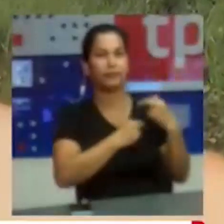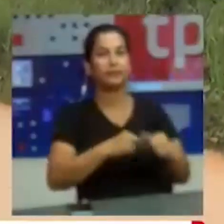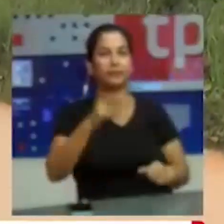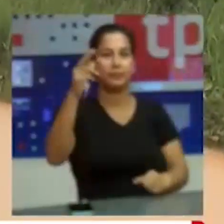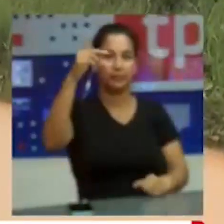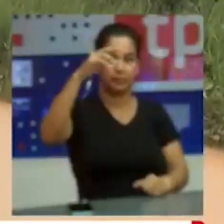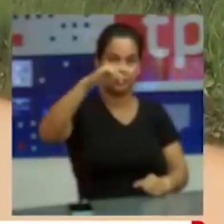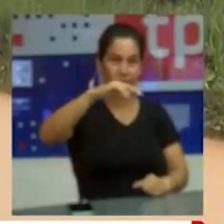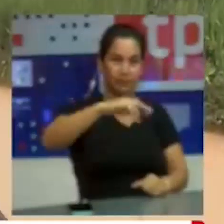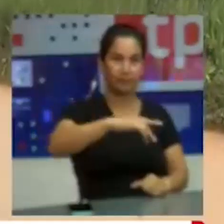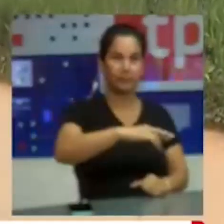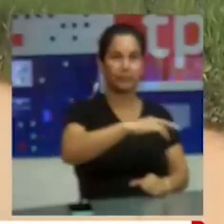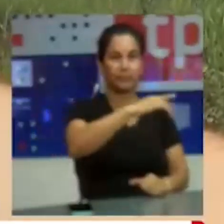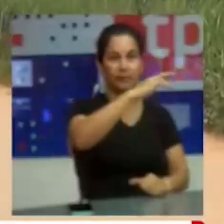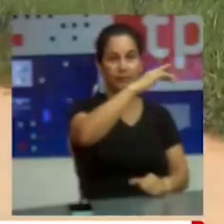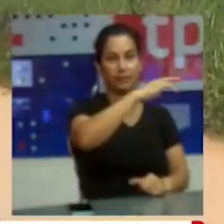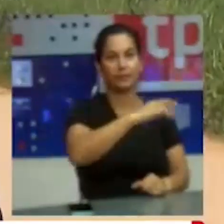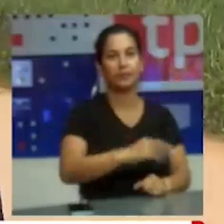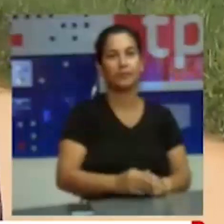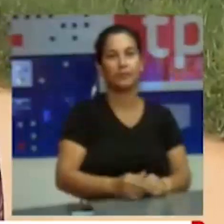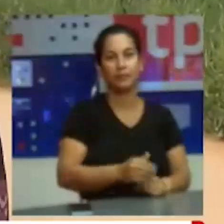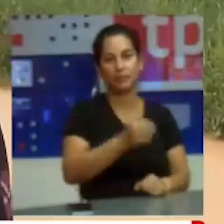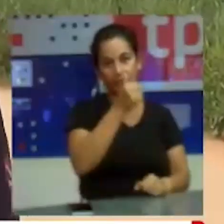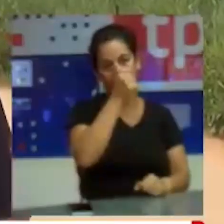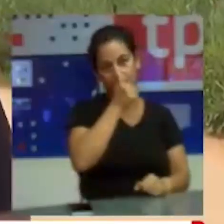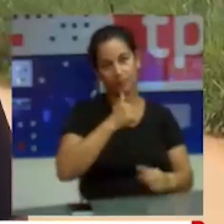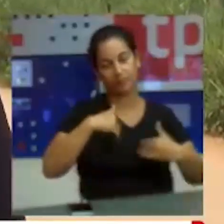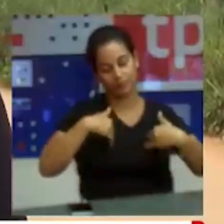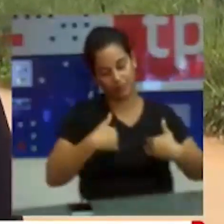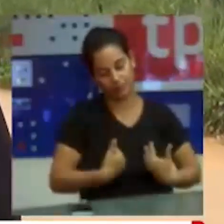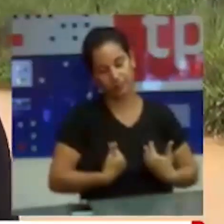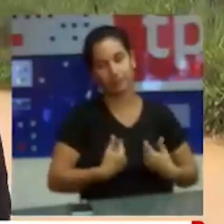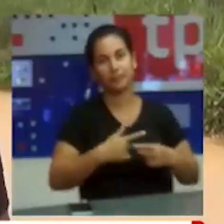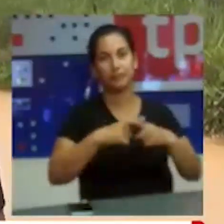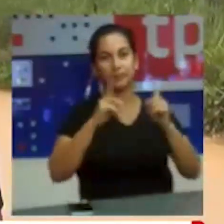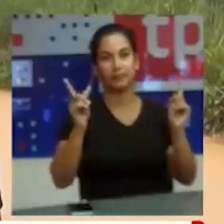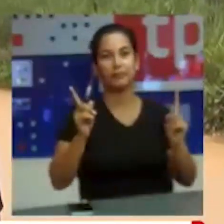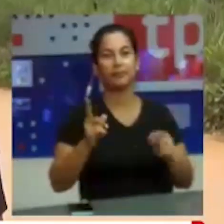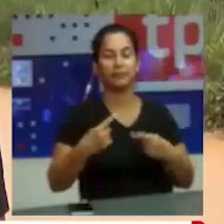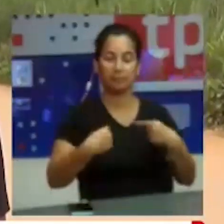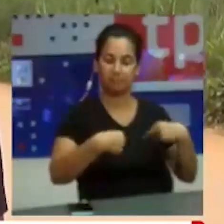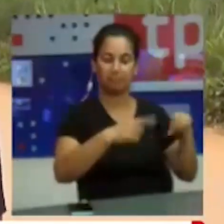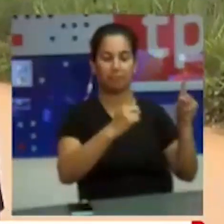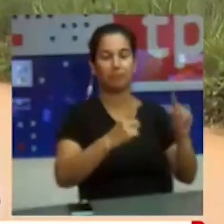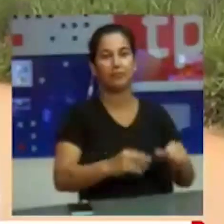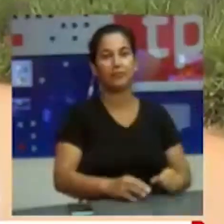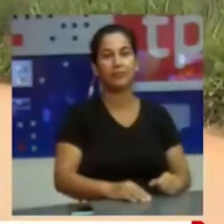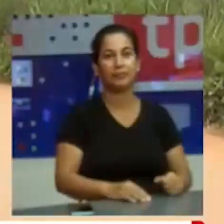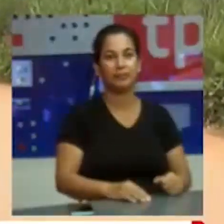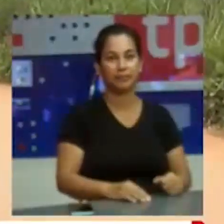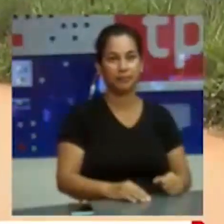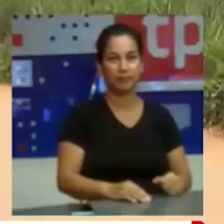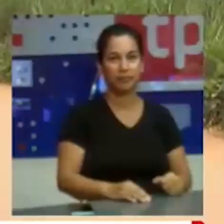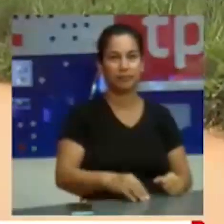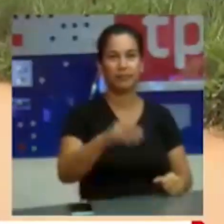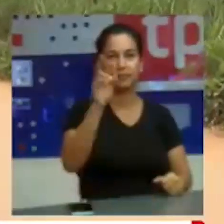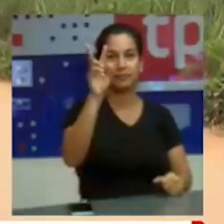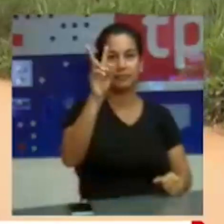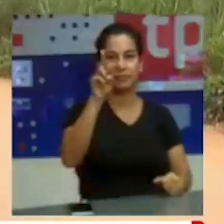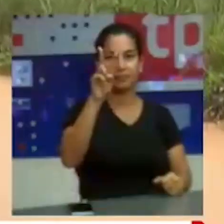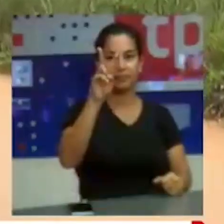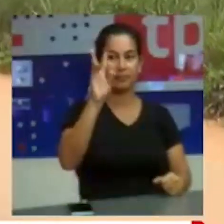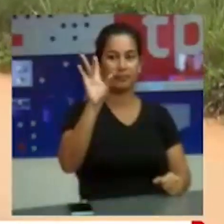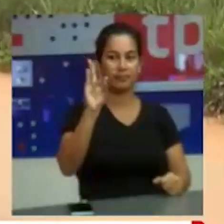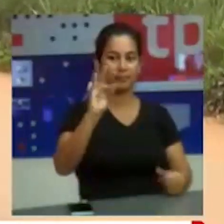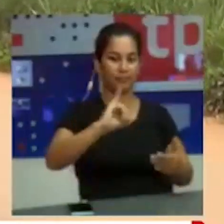Y ahí, toda cansada, pero ahí vamos. ¿De qué barrio ha salido? Aquí, de la 27 de junio. ¿Hasta dónde